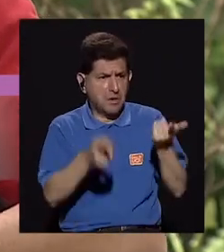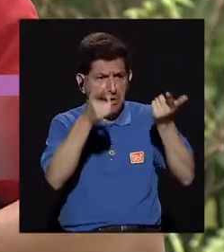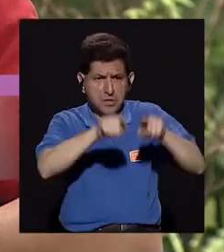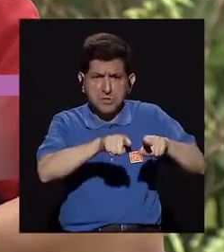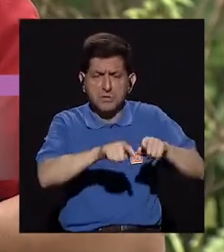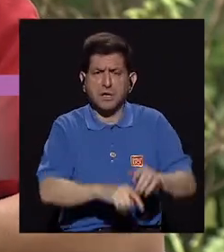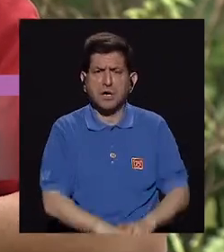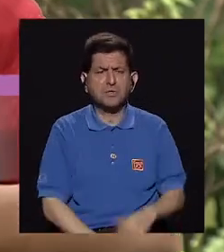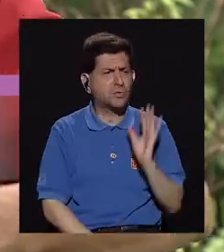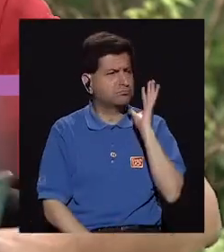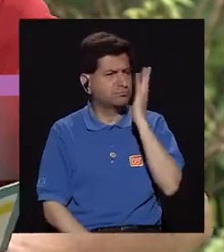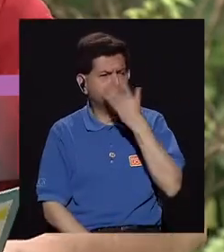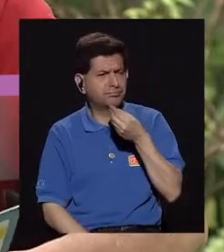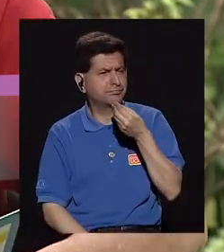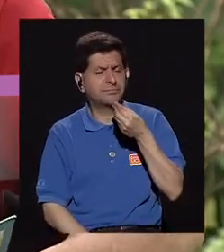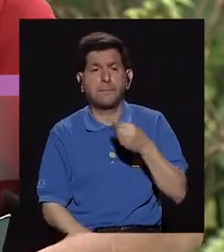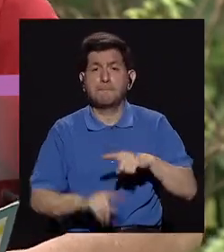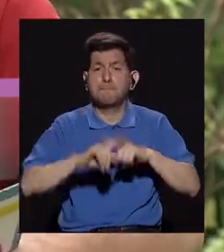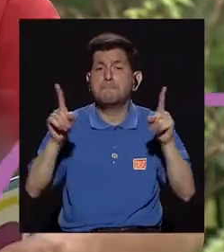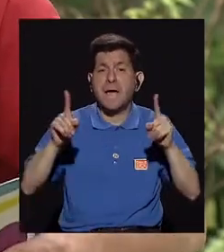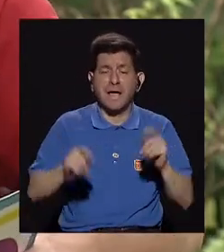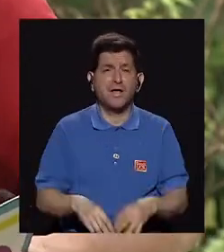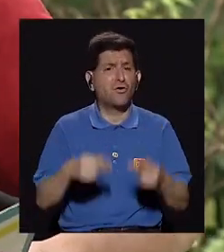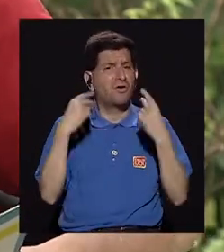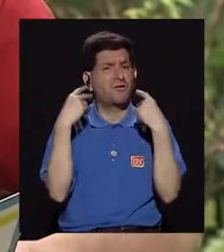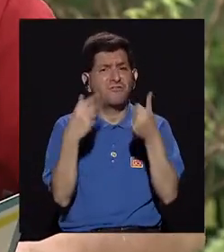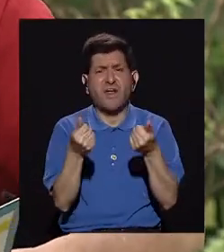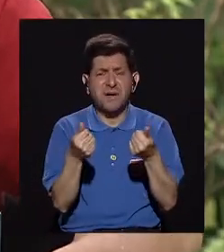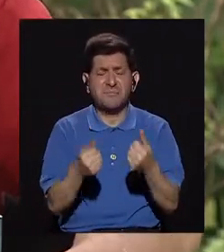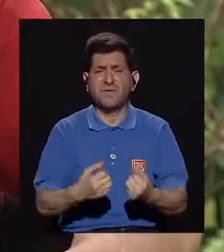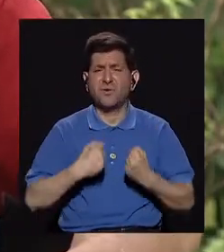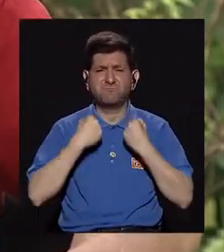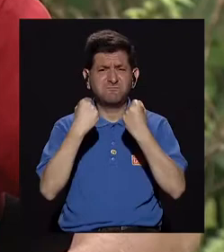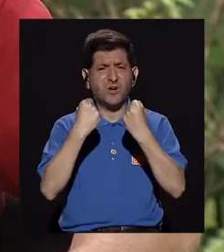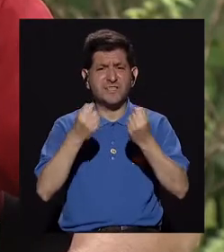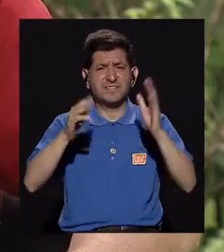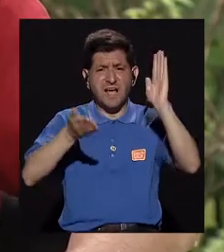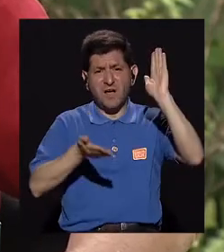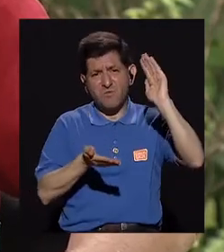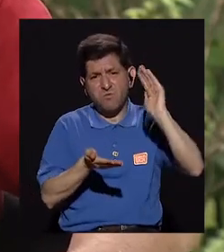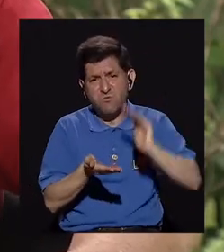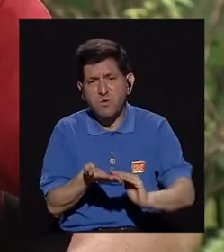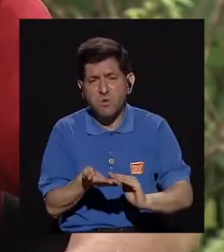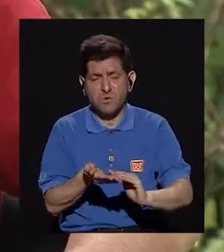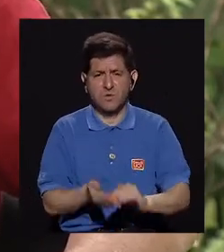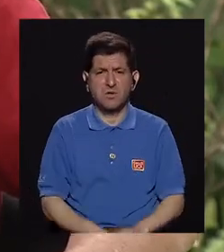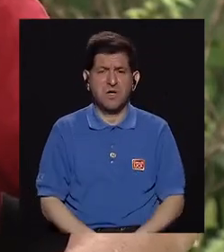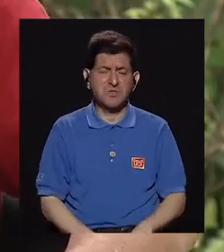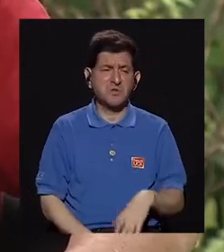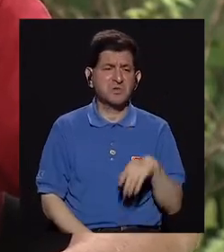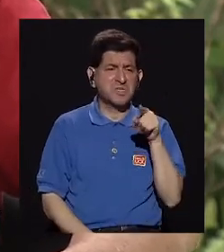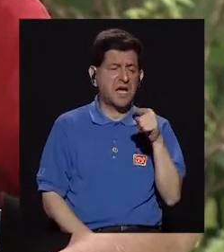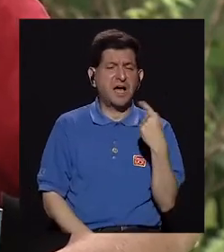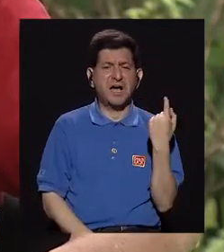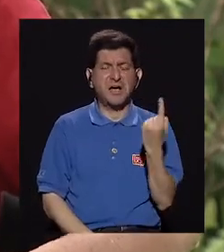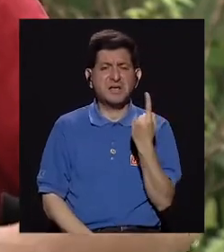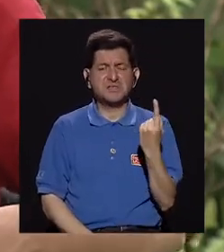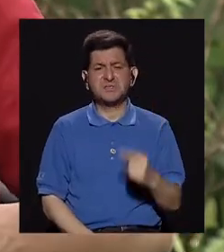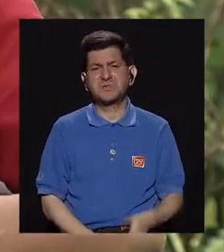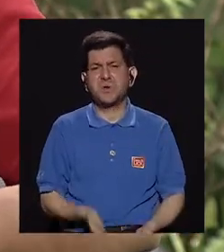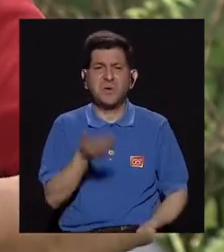bastante, bastante lindas, ¿verdad? Pero que muy rápidamente pierden fuerza y se caen. Entonces quedó como una acción y no quedó